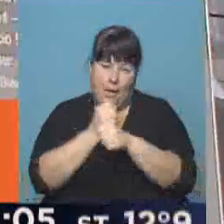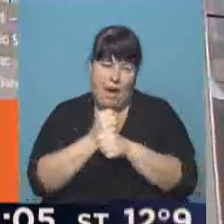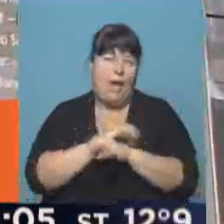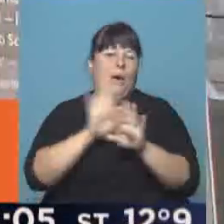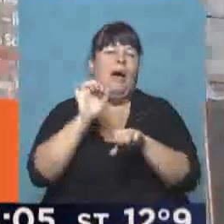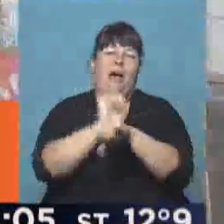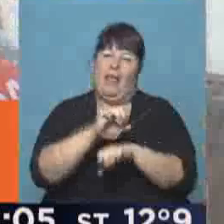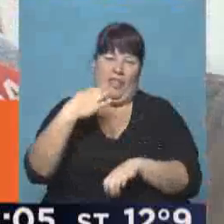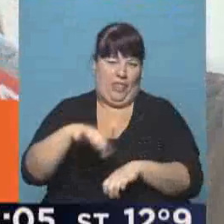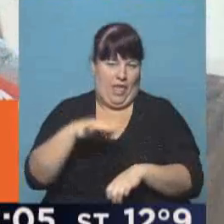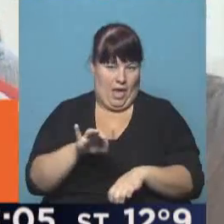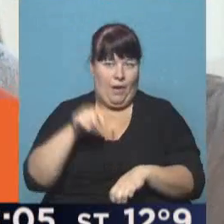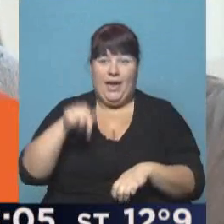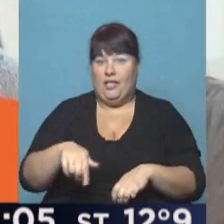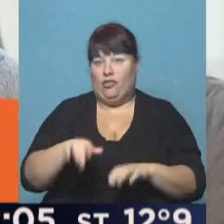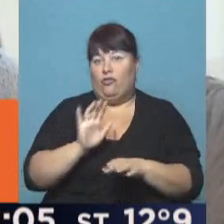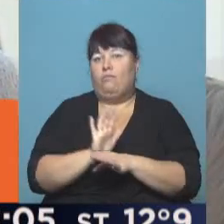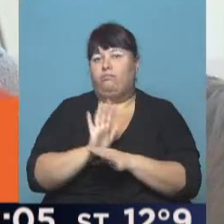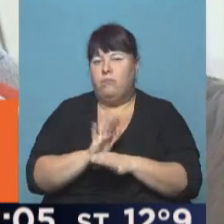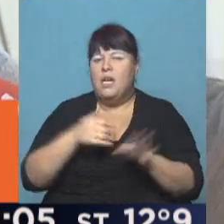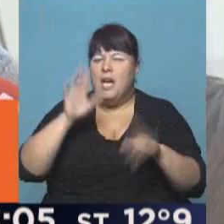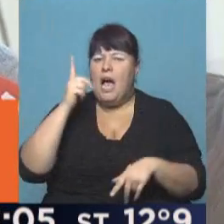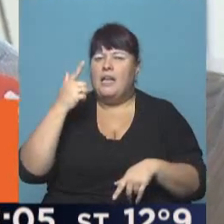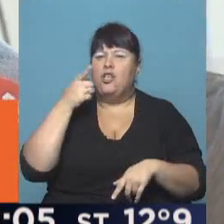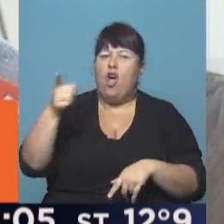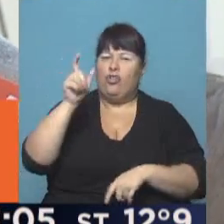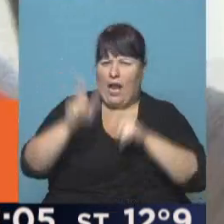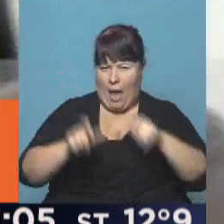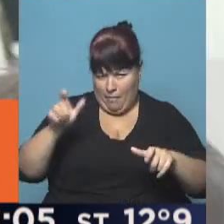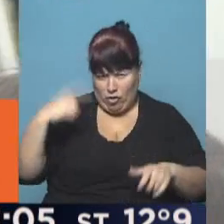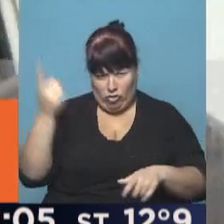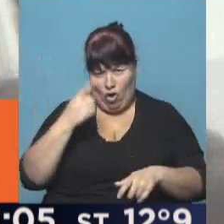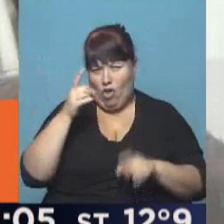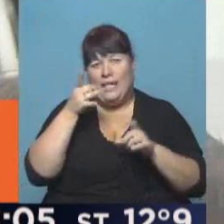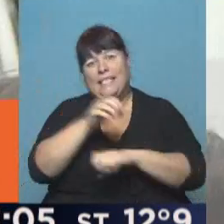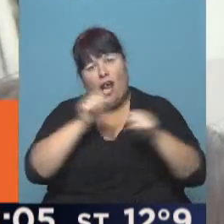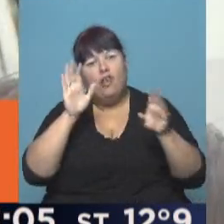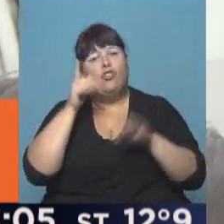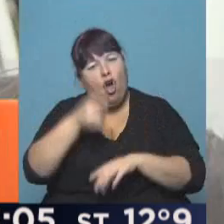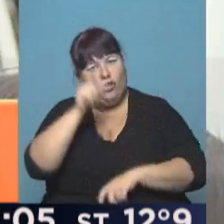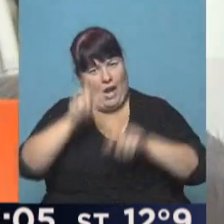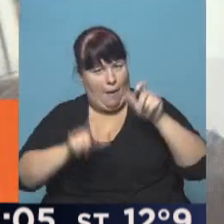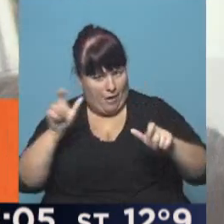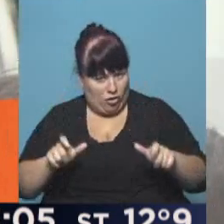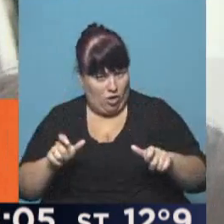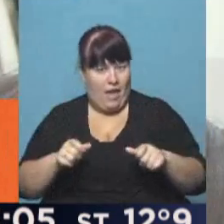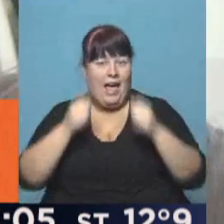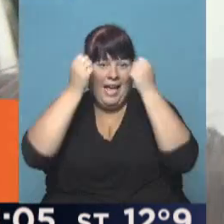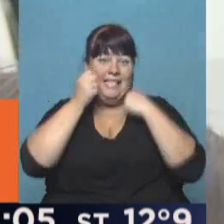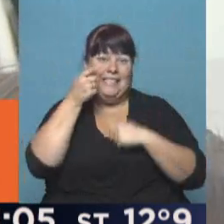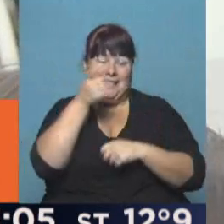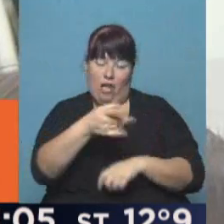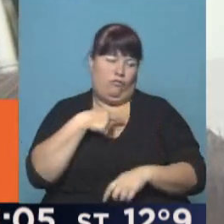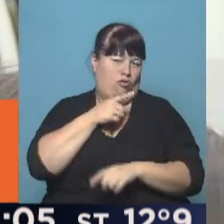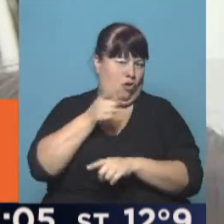haya impunidad. En esto que ha sido sobre todo un acto contra la humanidad, como todos los actos del terrorismo, terrorismo que